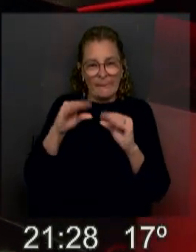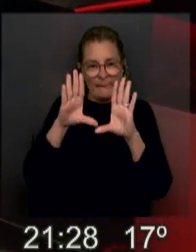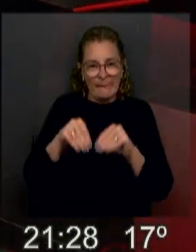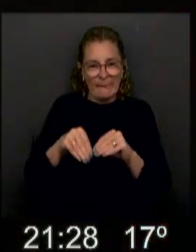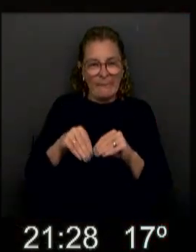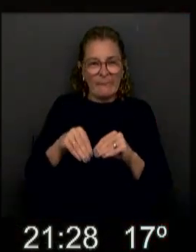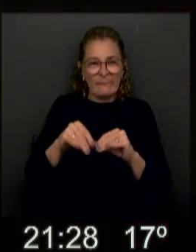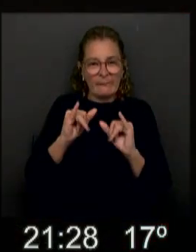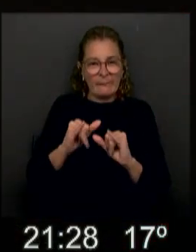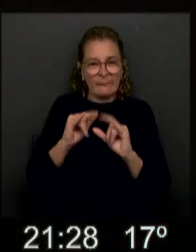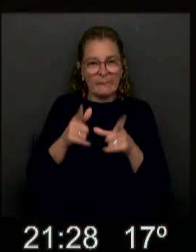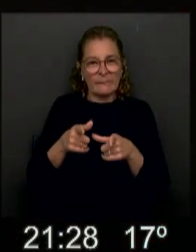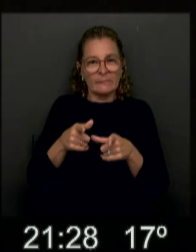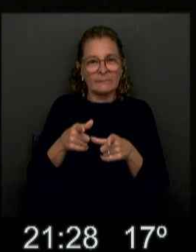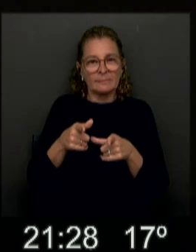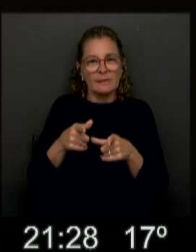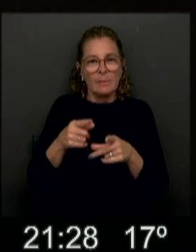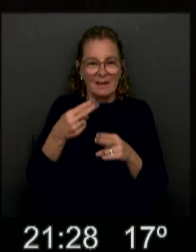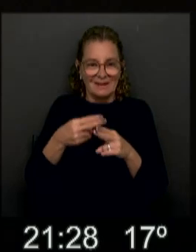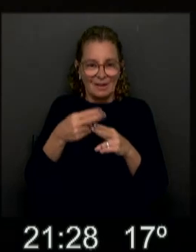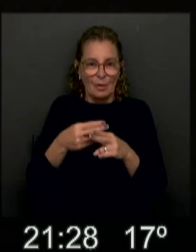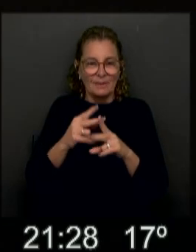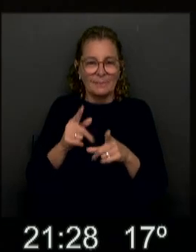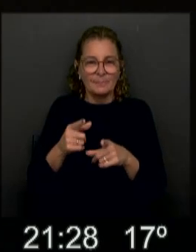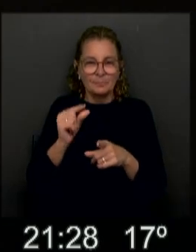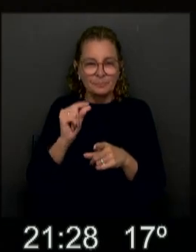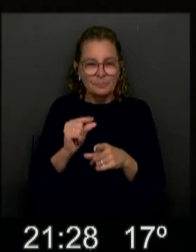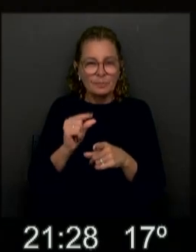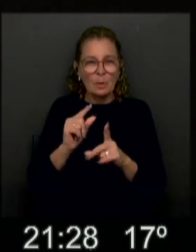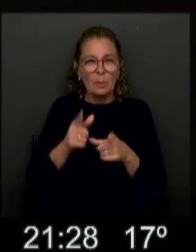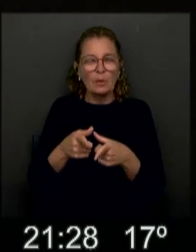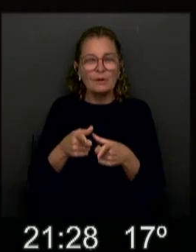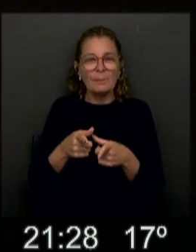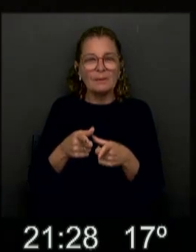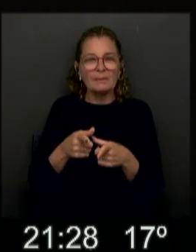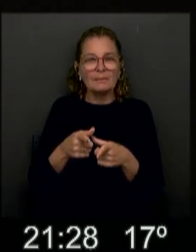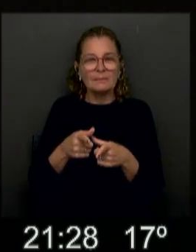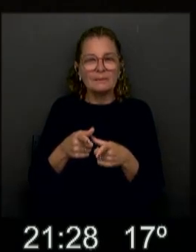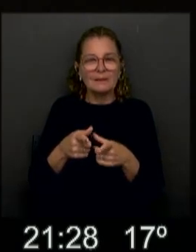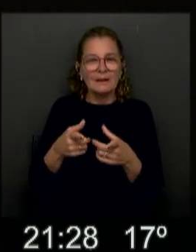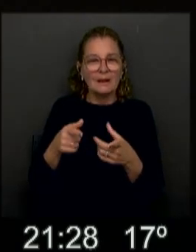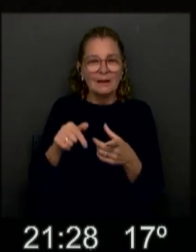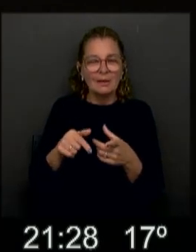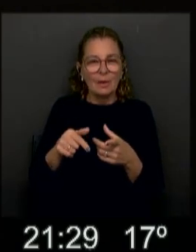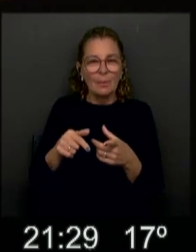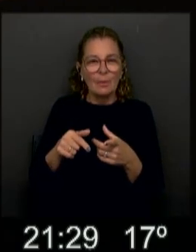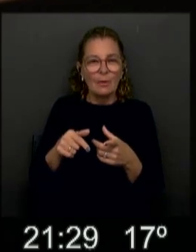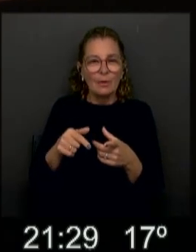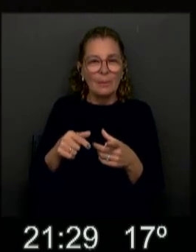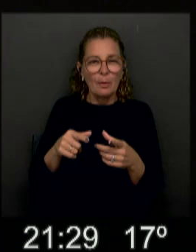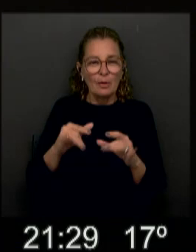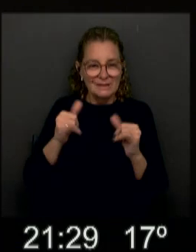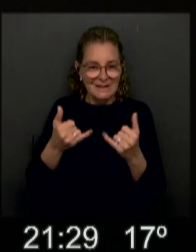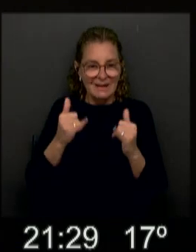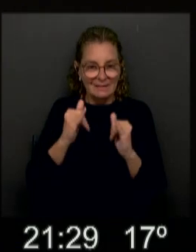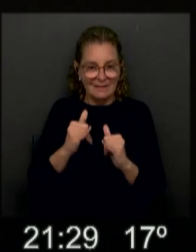que tiene un concepto desde el nombre, ¿no? Que estamos un poco en la en esta era del single, que han sacado